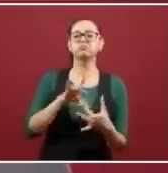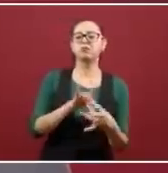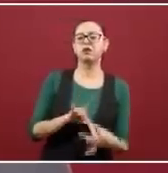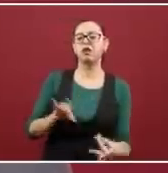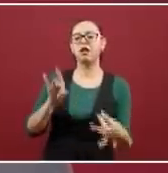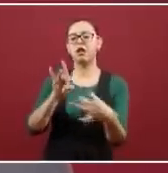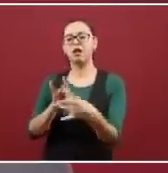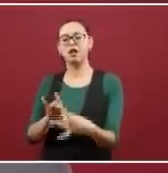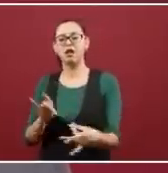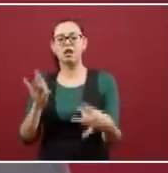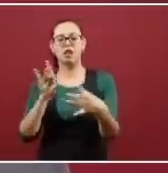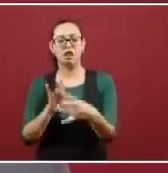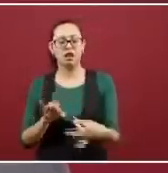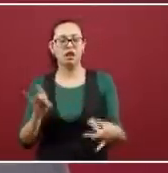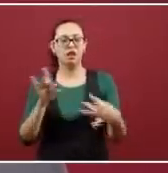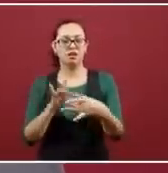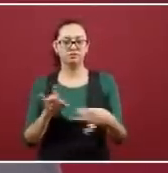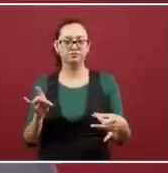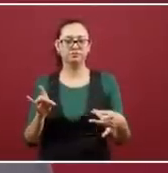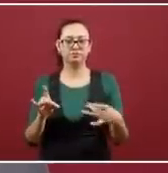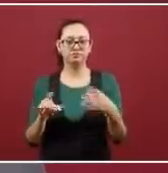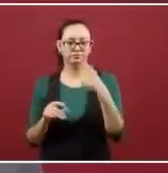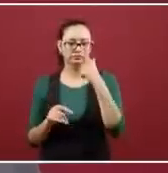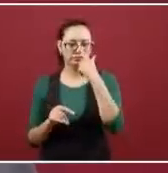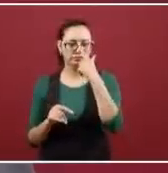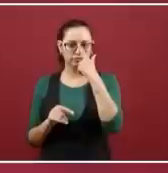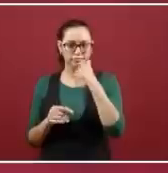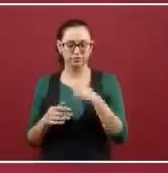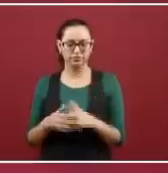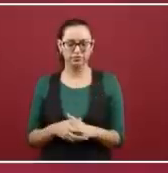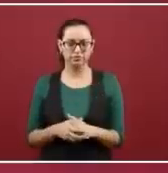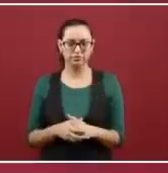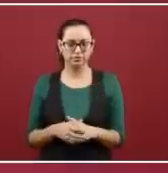Claro que trasladaban también, esto no es un reproche,